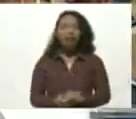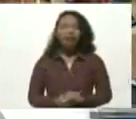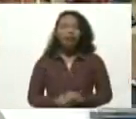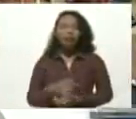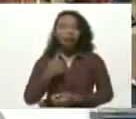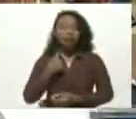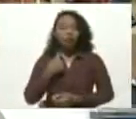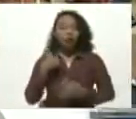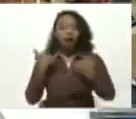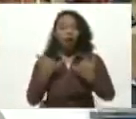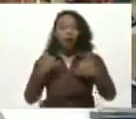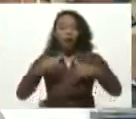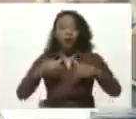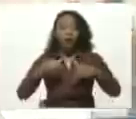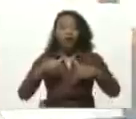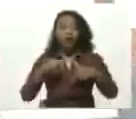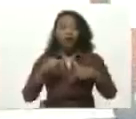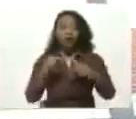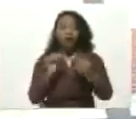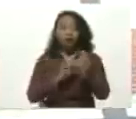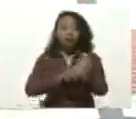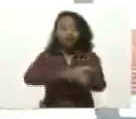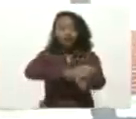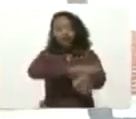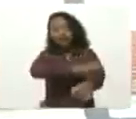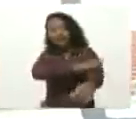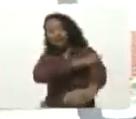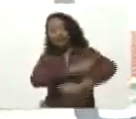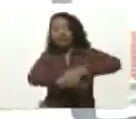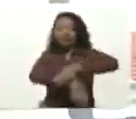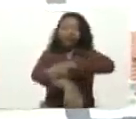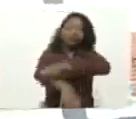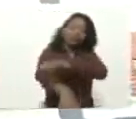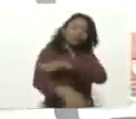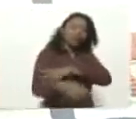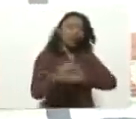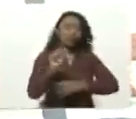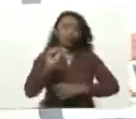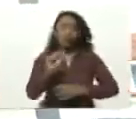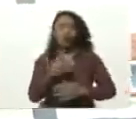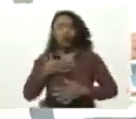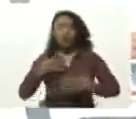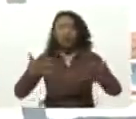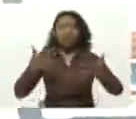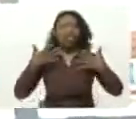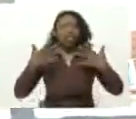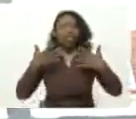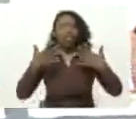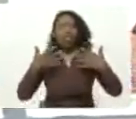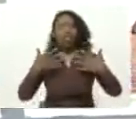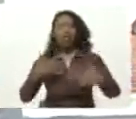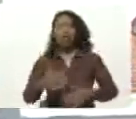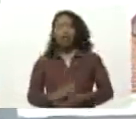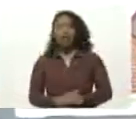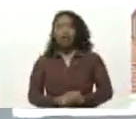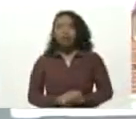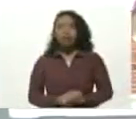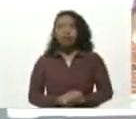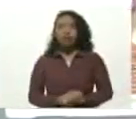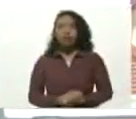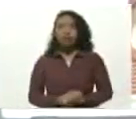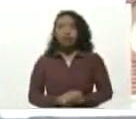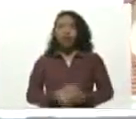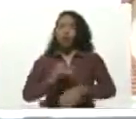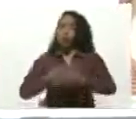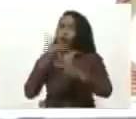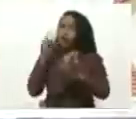a arreglar las mangas, a remangar aquí un poco para refrescar, ¿verdad? ¿Por qué me quita